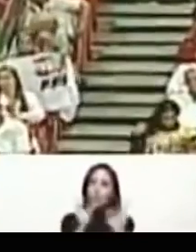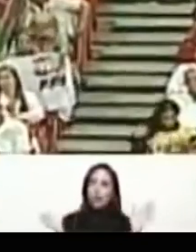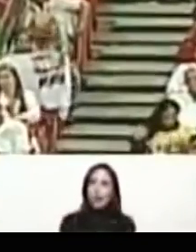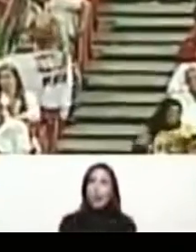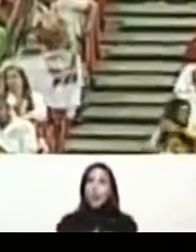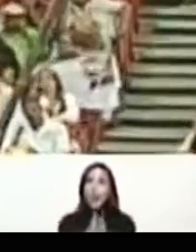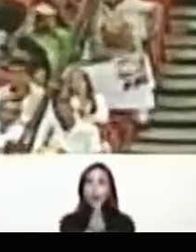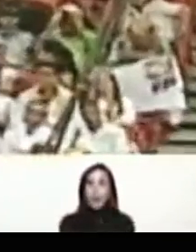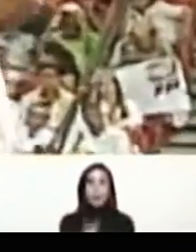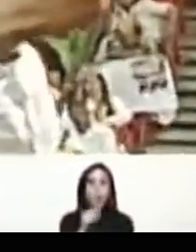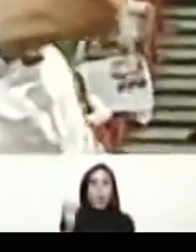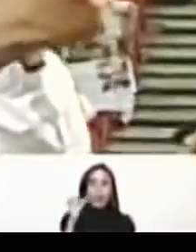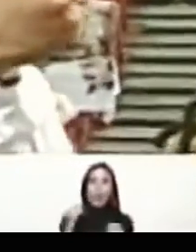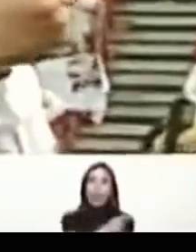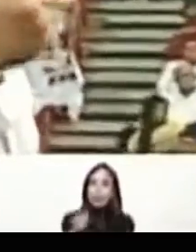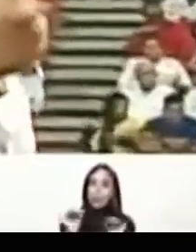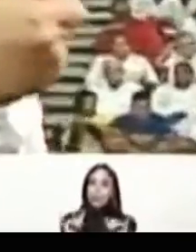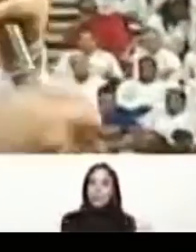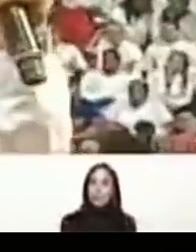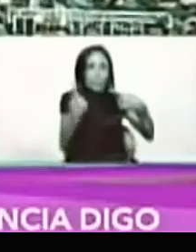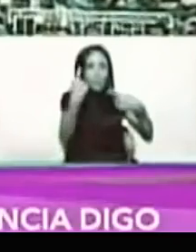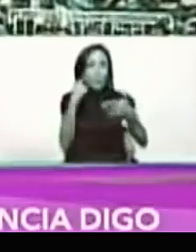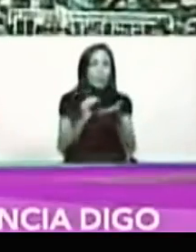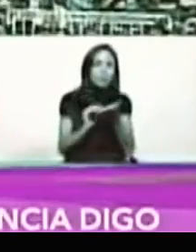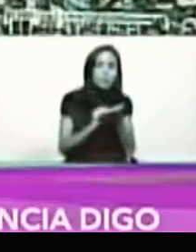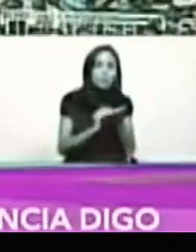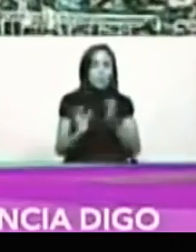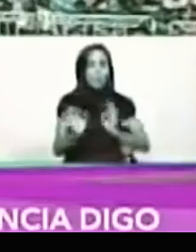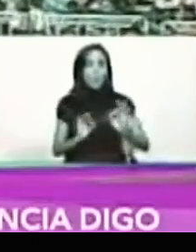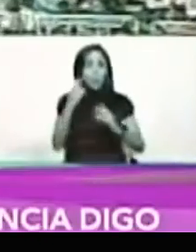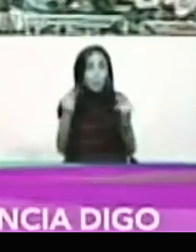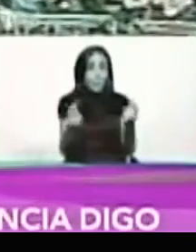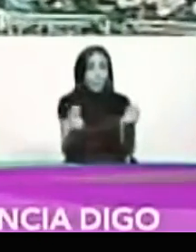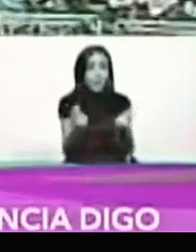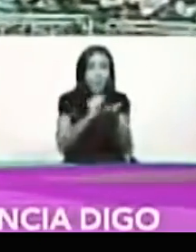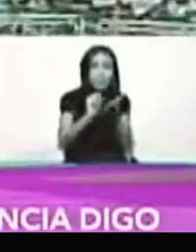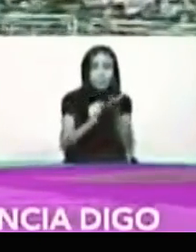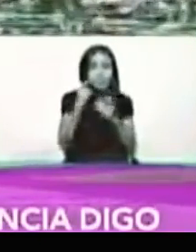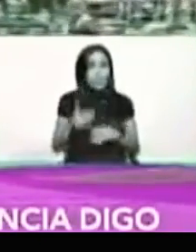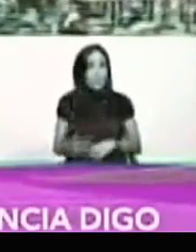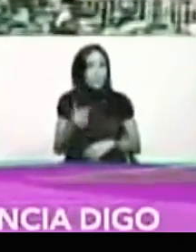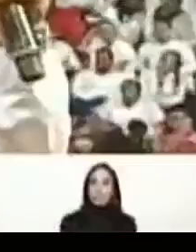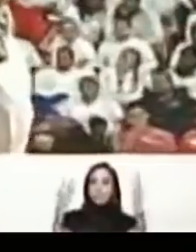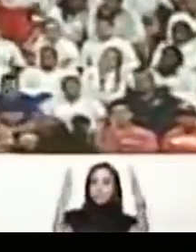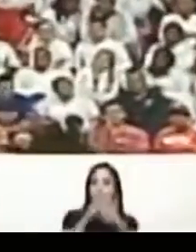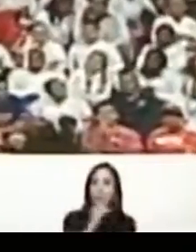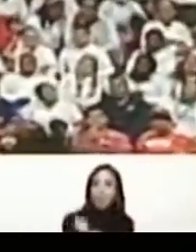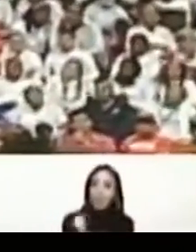Alcaldes, alcaldesas, háganlo ustedes con sus manos. Tomen nota, carajo. Muy importante lo que estoy